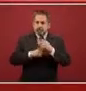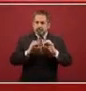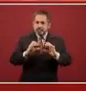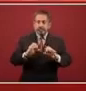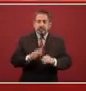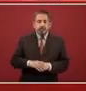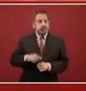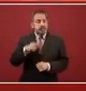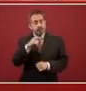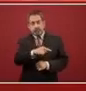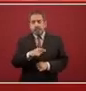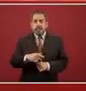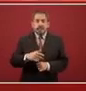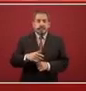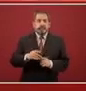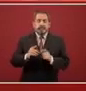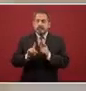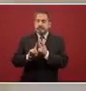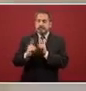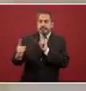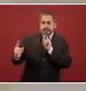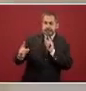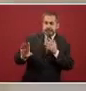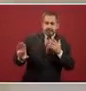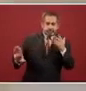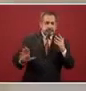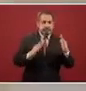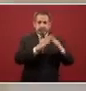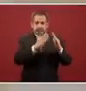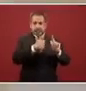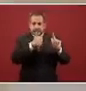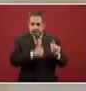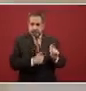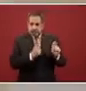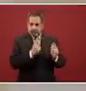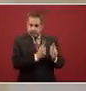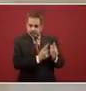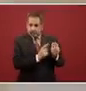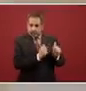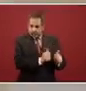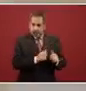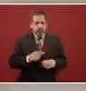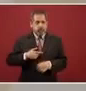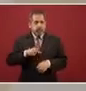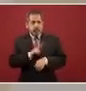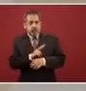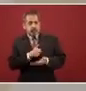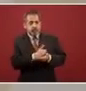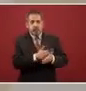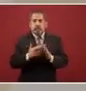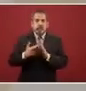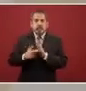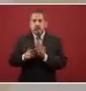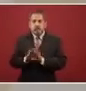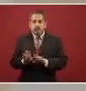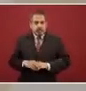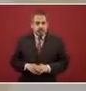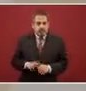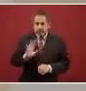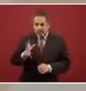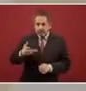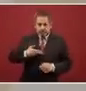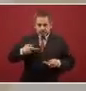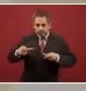el aislamiento domiciliario y las medidas que debe tener el cuidador también. Estamos preparados